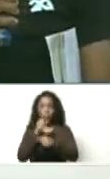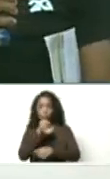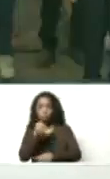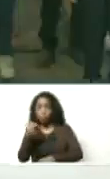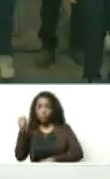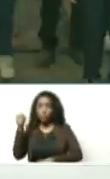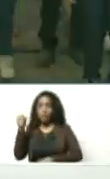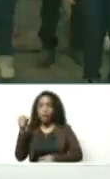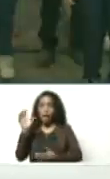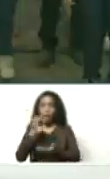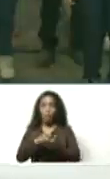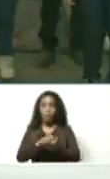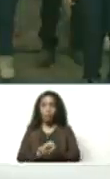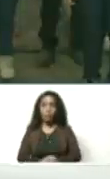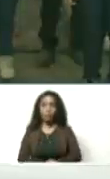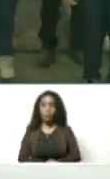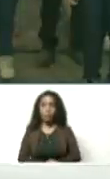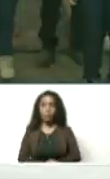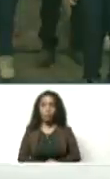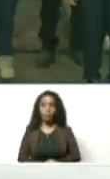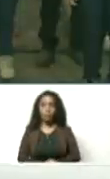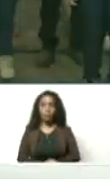Aragua.